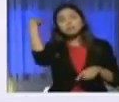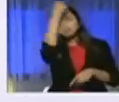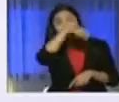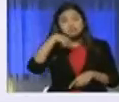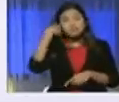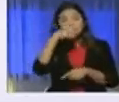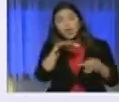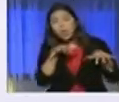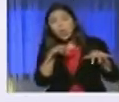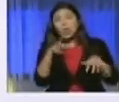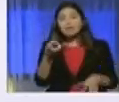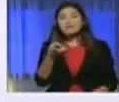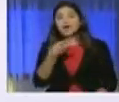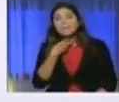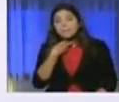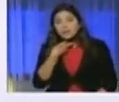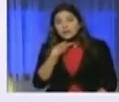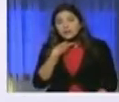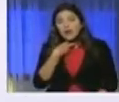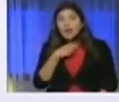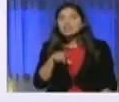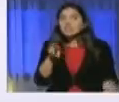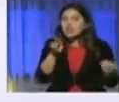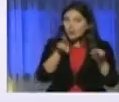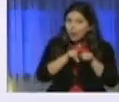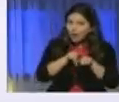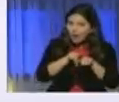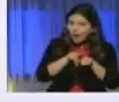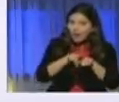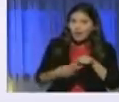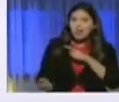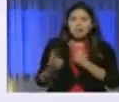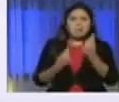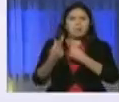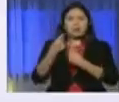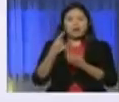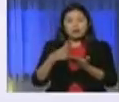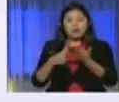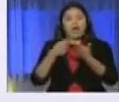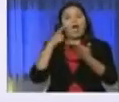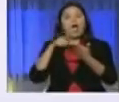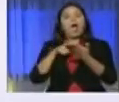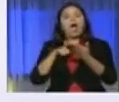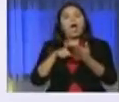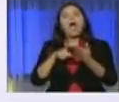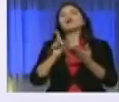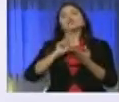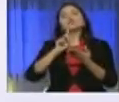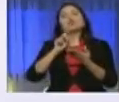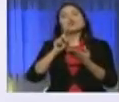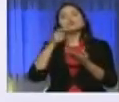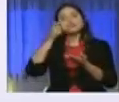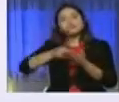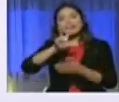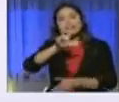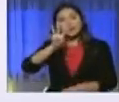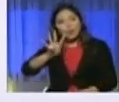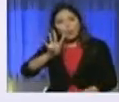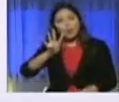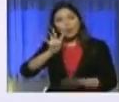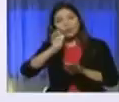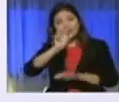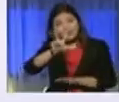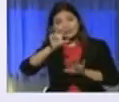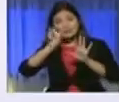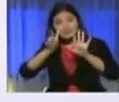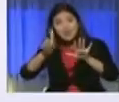vampiros, con esa misma vehemencia que me hicieron rectificar el precio del multiabono del Metro de